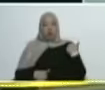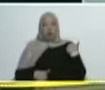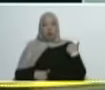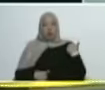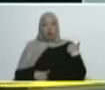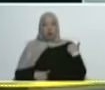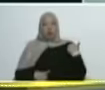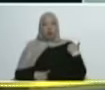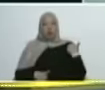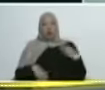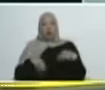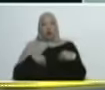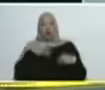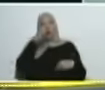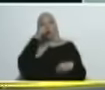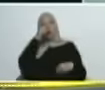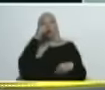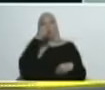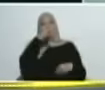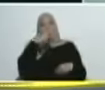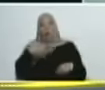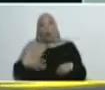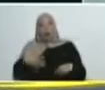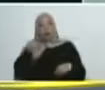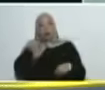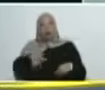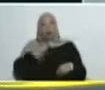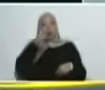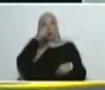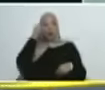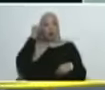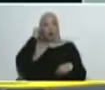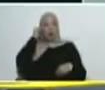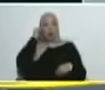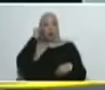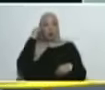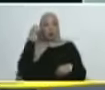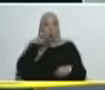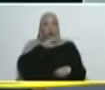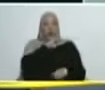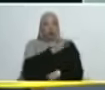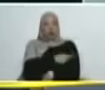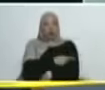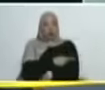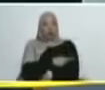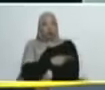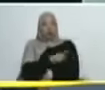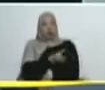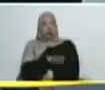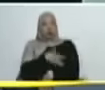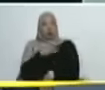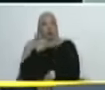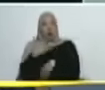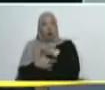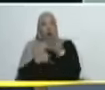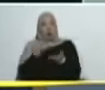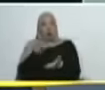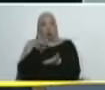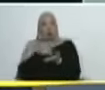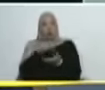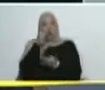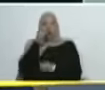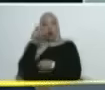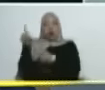nazcan hombres y mujeres buenos, hombres y mujeres fuertes. Y ustedes, generación genial, son la